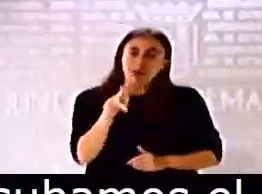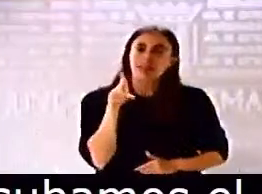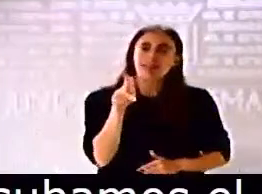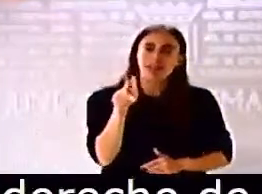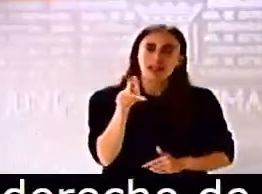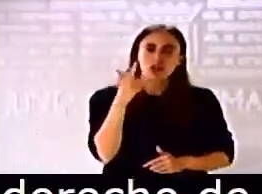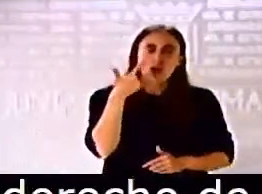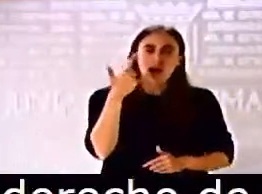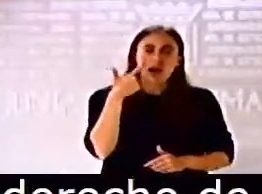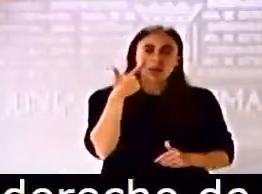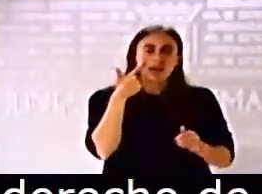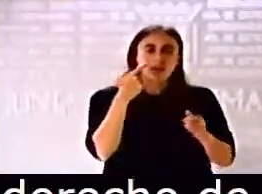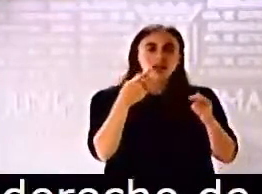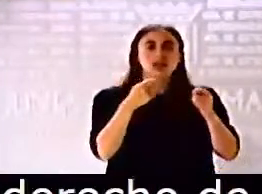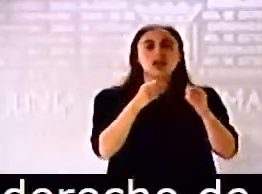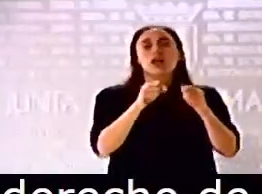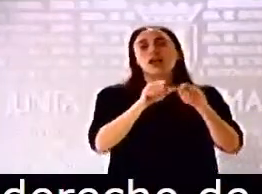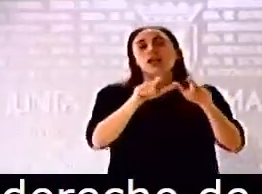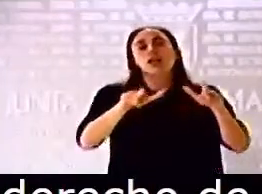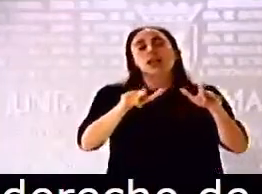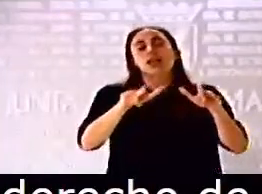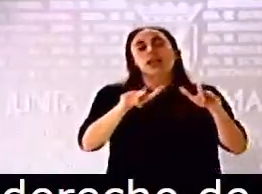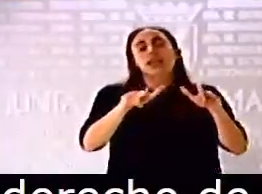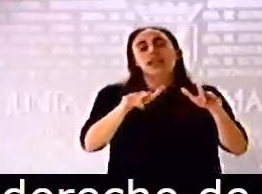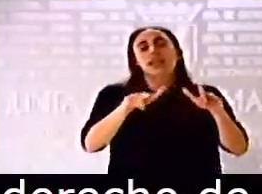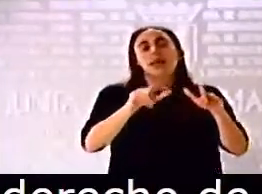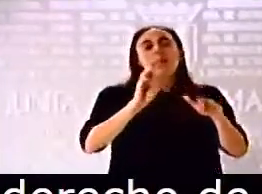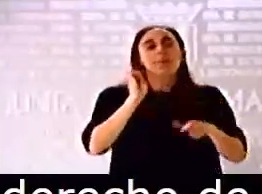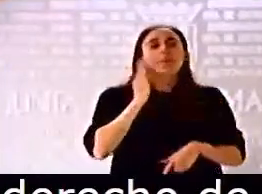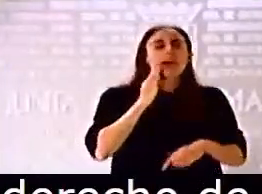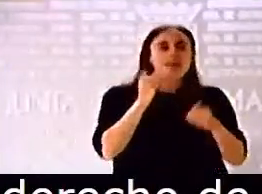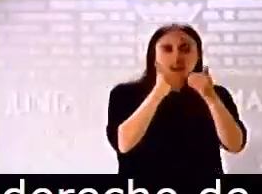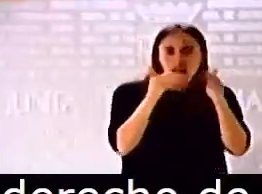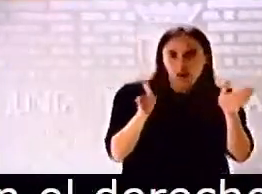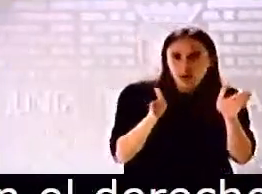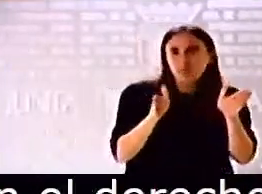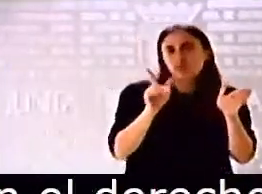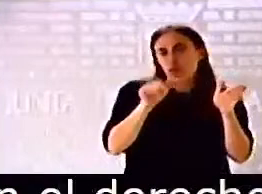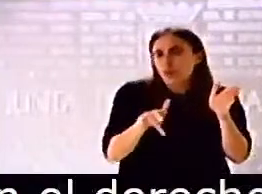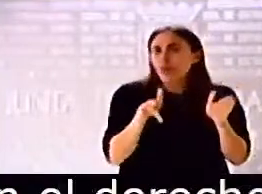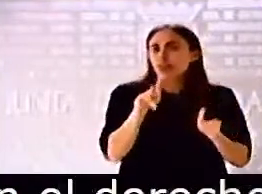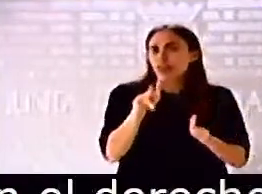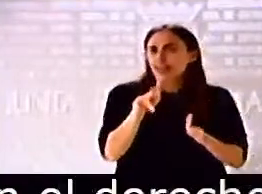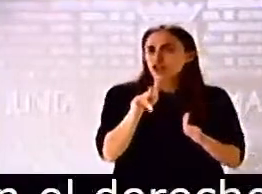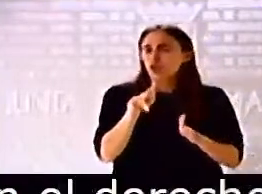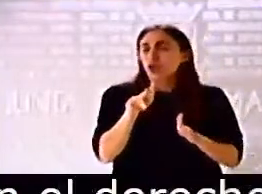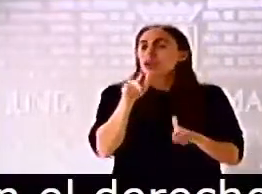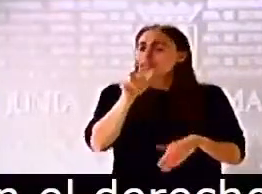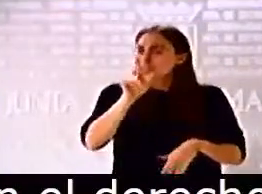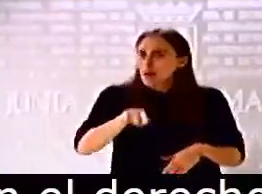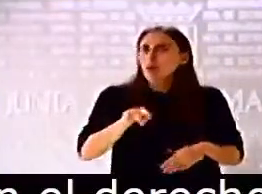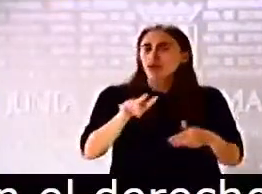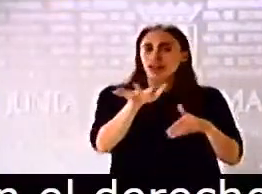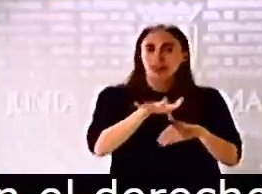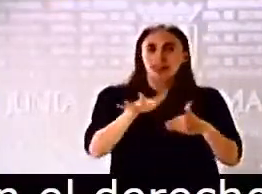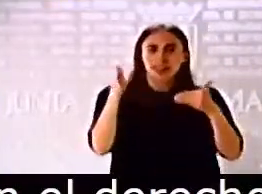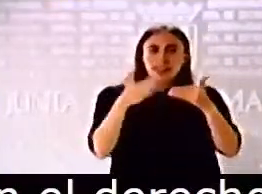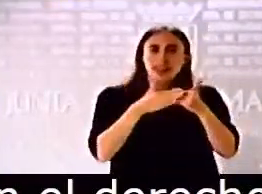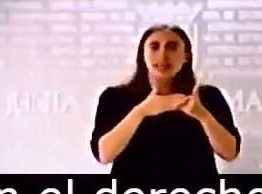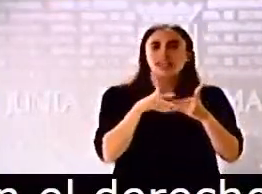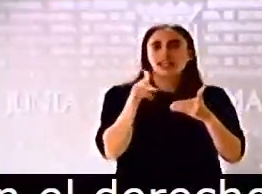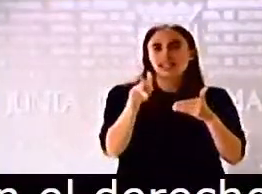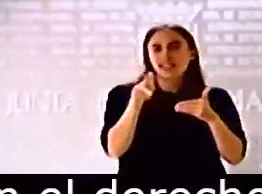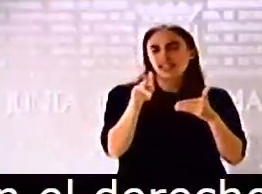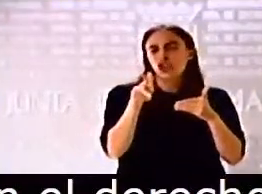que abramos los locales de ocio nocturno. Y están en su derecho que abramos el cierre perimetral cuanto antes porque asfixiamos al sector